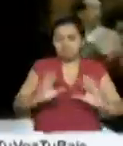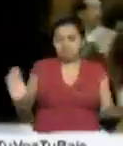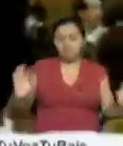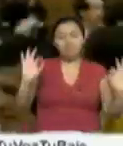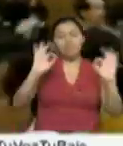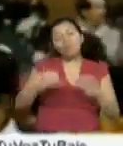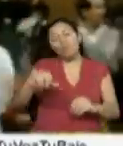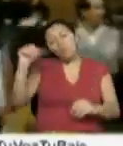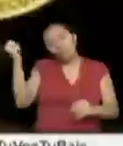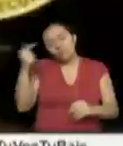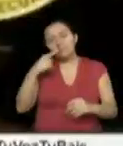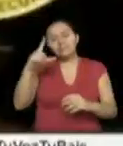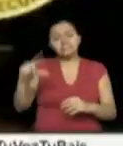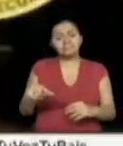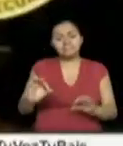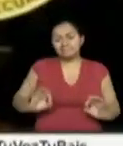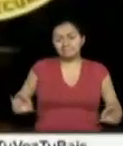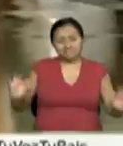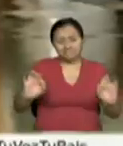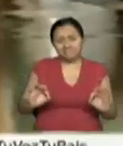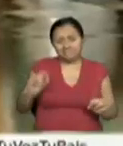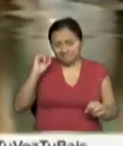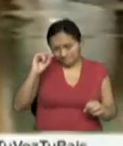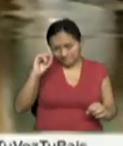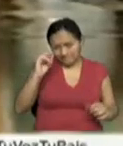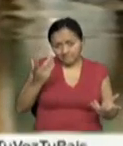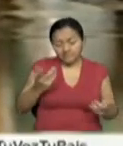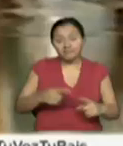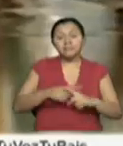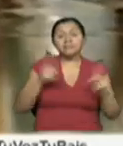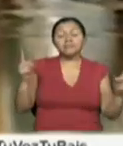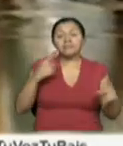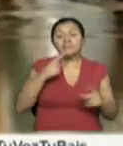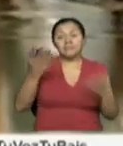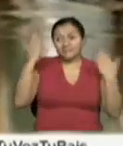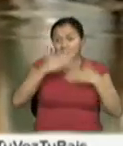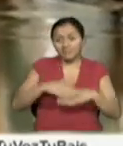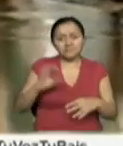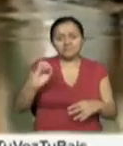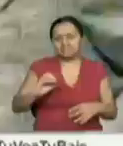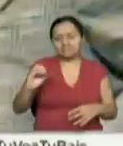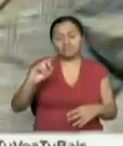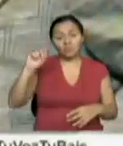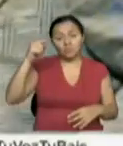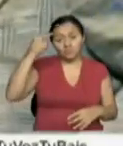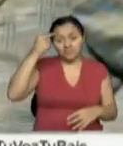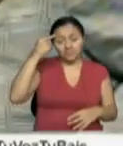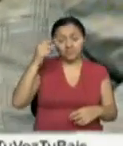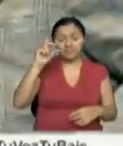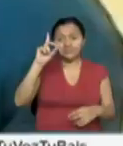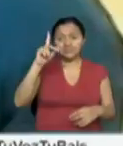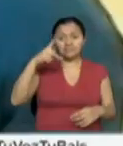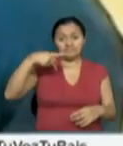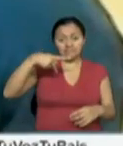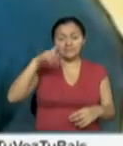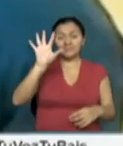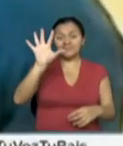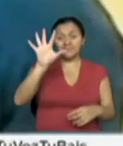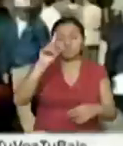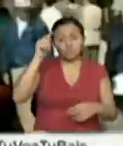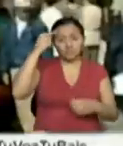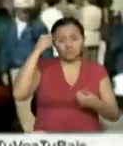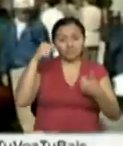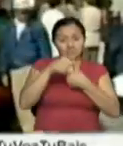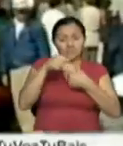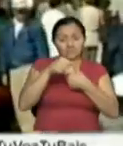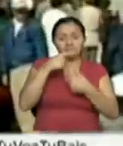en otros a recibir menos de lo que les pertenecía. Pero ahí no terminaron las cosas. El gobierno demócrata popular de Maguad volvió a apoyar a la